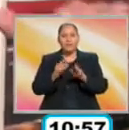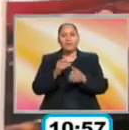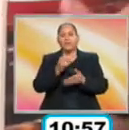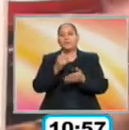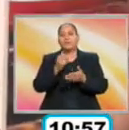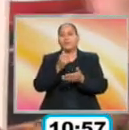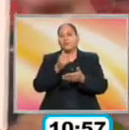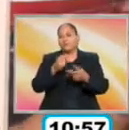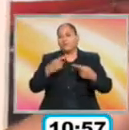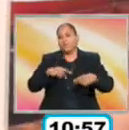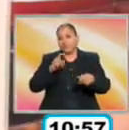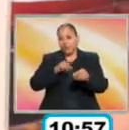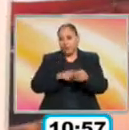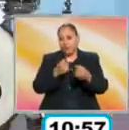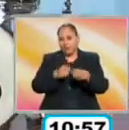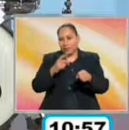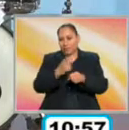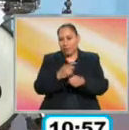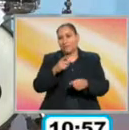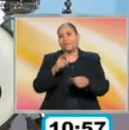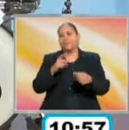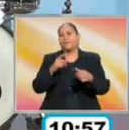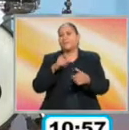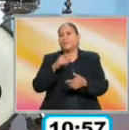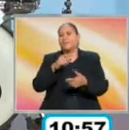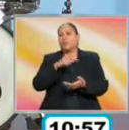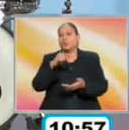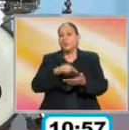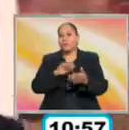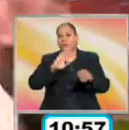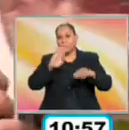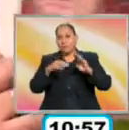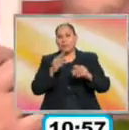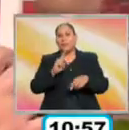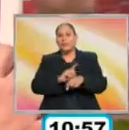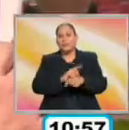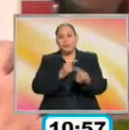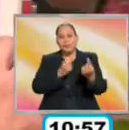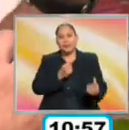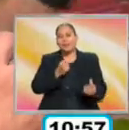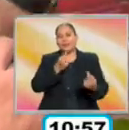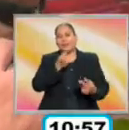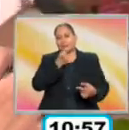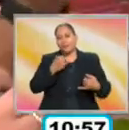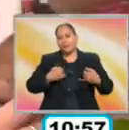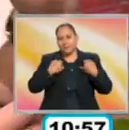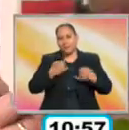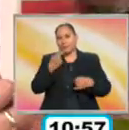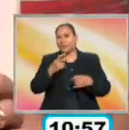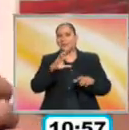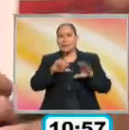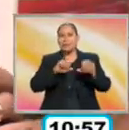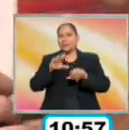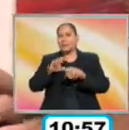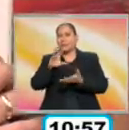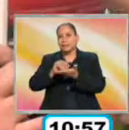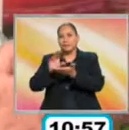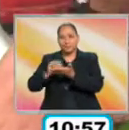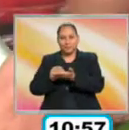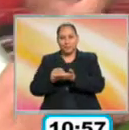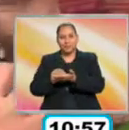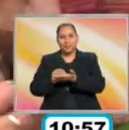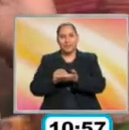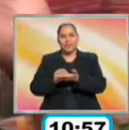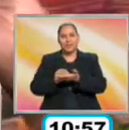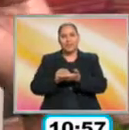lo tanto escuchamos mucha música desde muy jovencitos. Entonces pues creo que todo eso nos ha influenciado particularmente a